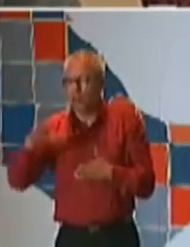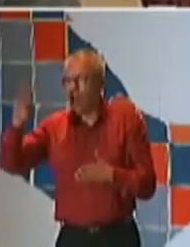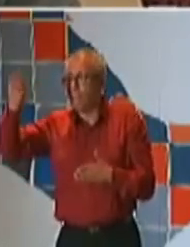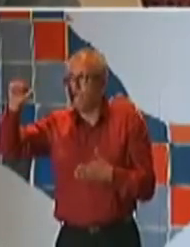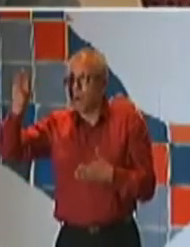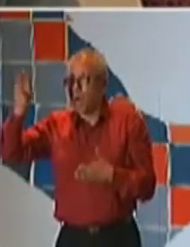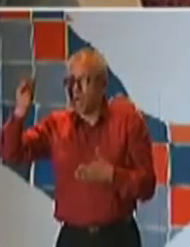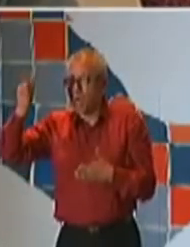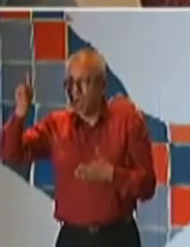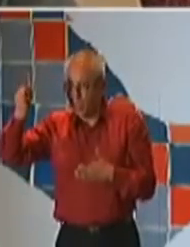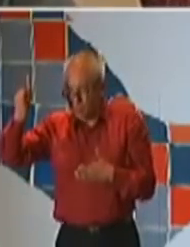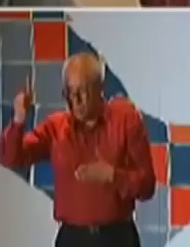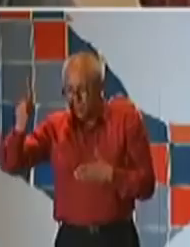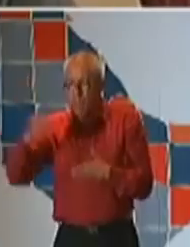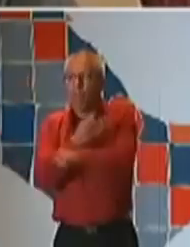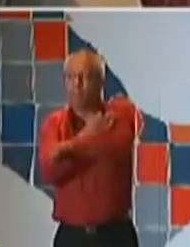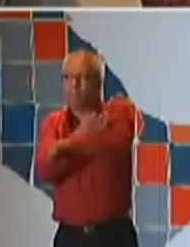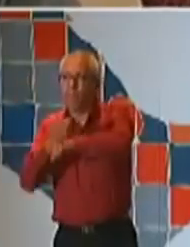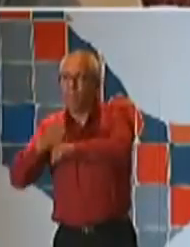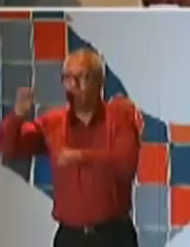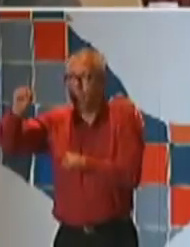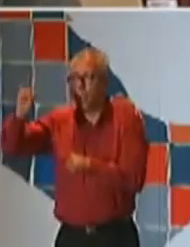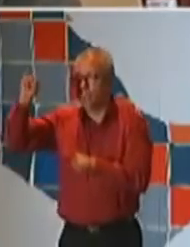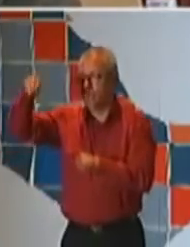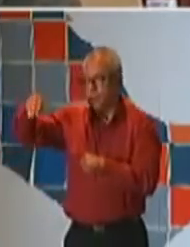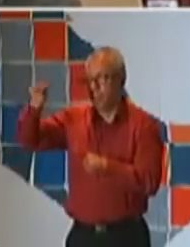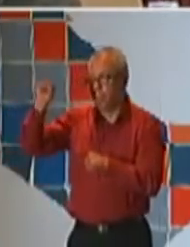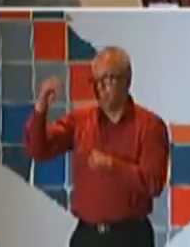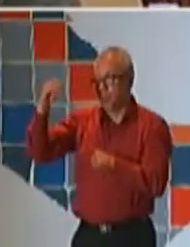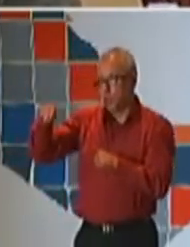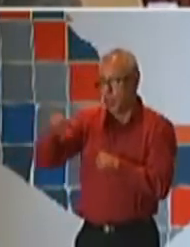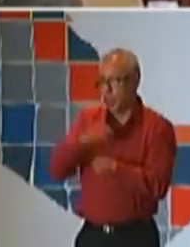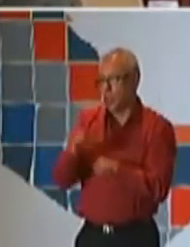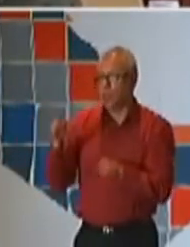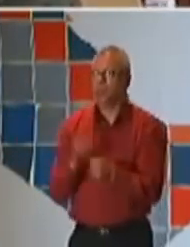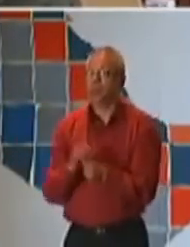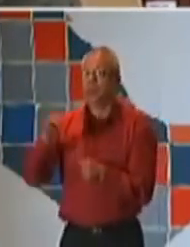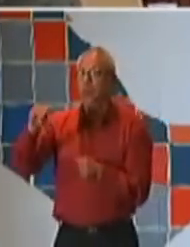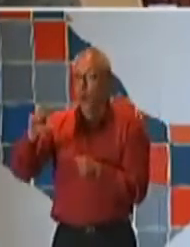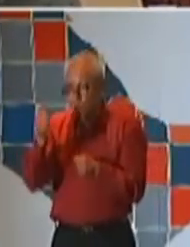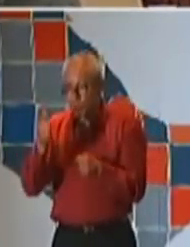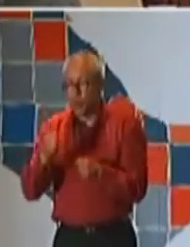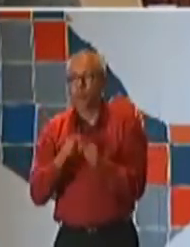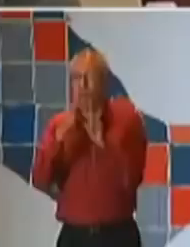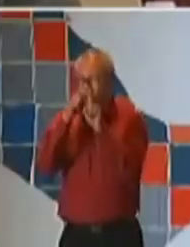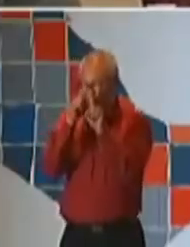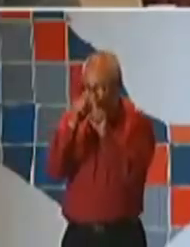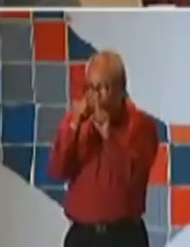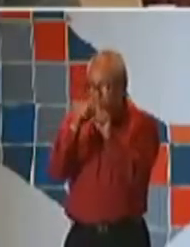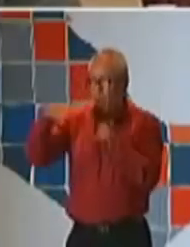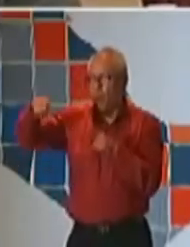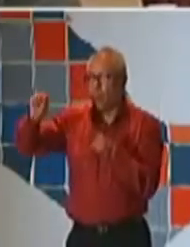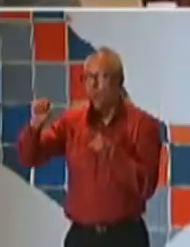sson la familia Simpson y los mopets en sus campañas electorales del año 2000 los candidatos